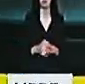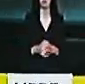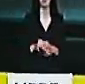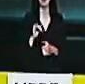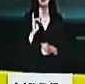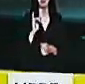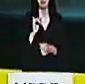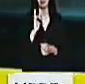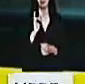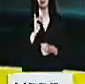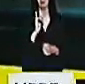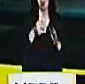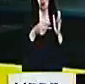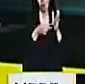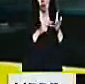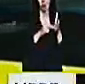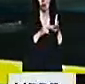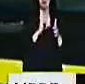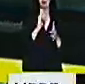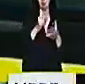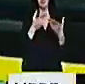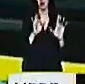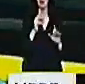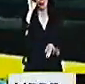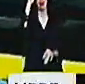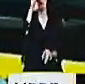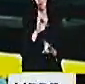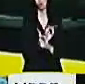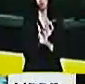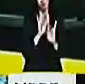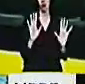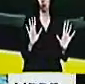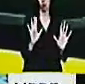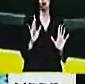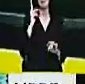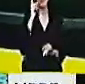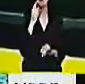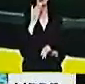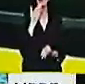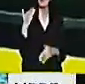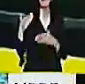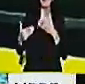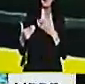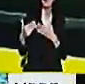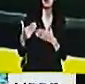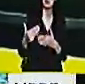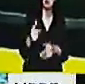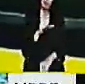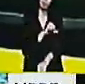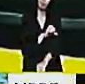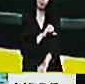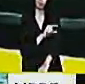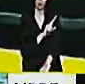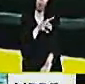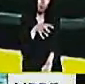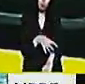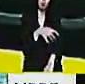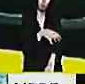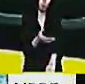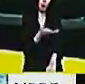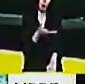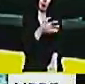Sí, creo que el diagnóstico, como bien tú lo dices, es súper claro, pero también el proceso de descentralización en Chile es un